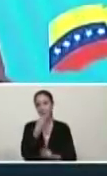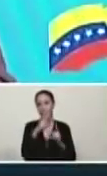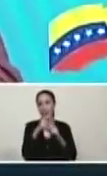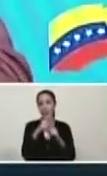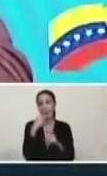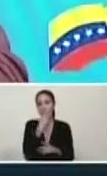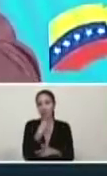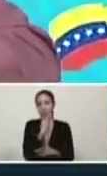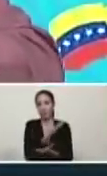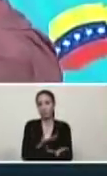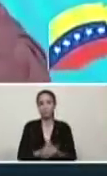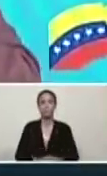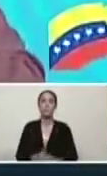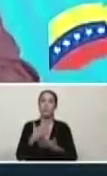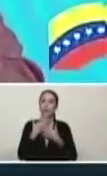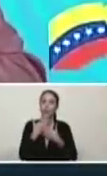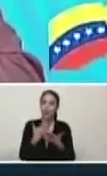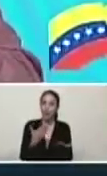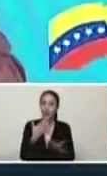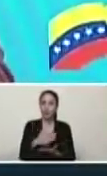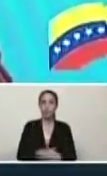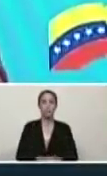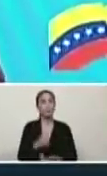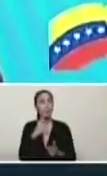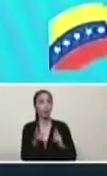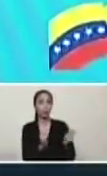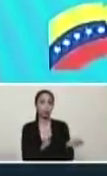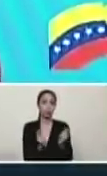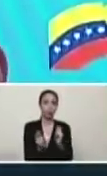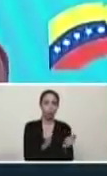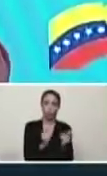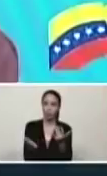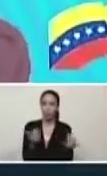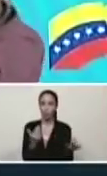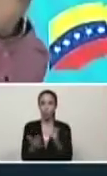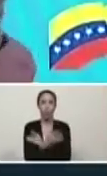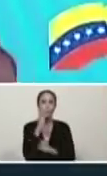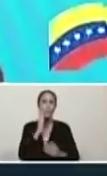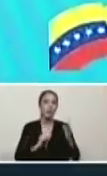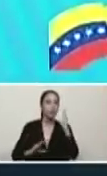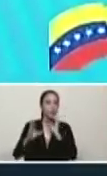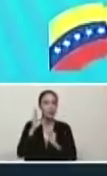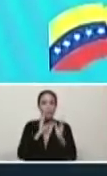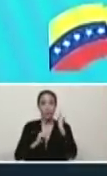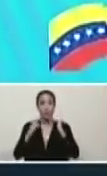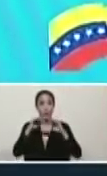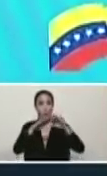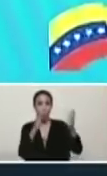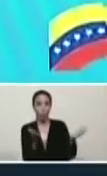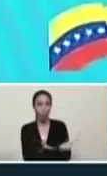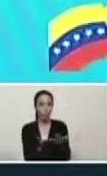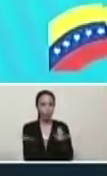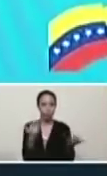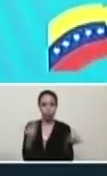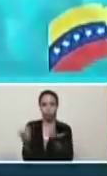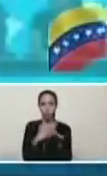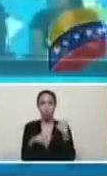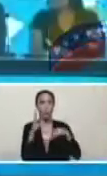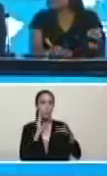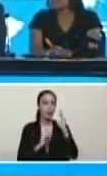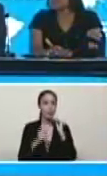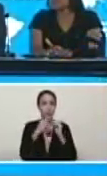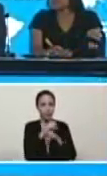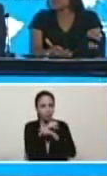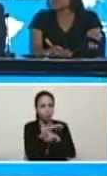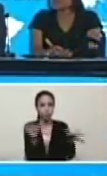Bueno, les agradezco mucho. Hemos hablado, compartido la experiencia que ellos llevan en el mundo para llevar la verdad de